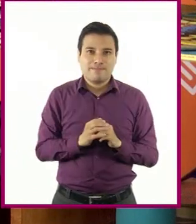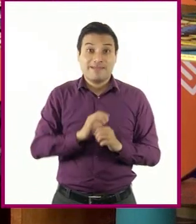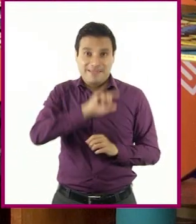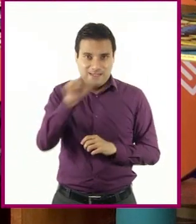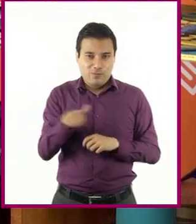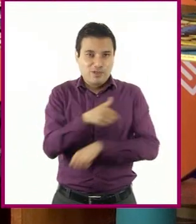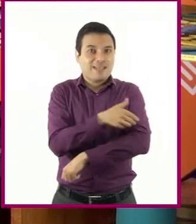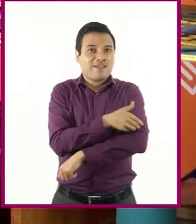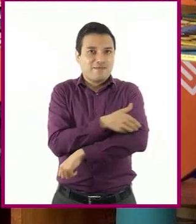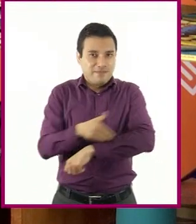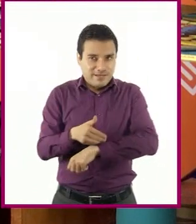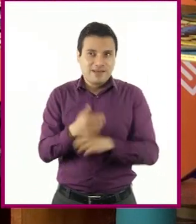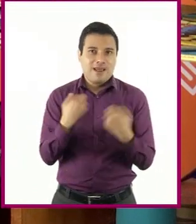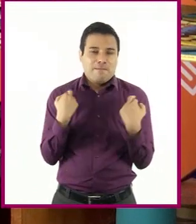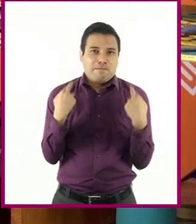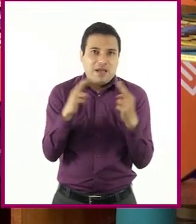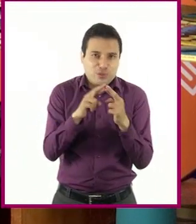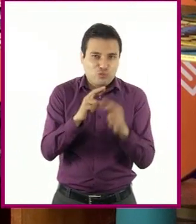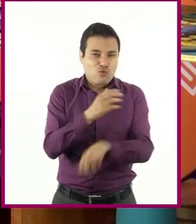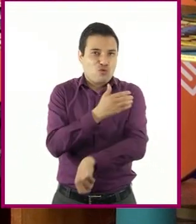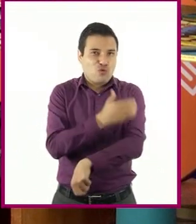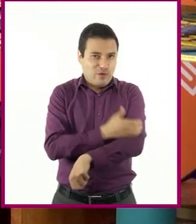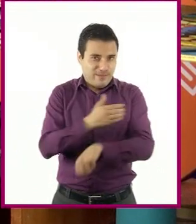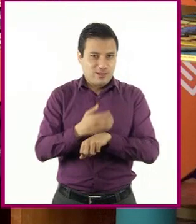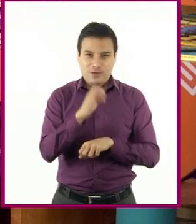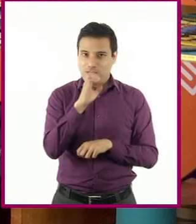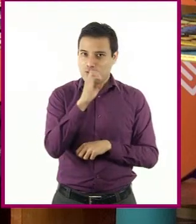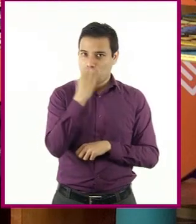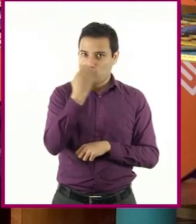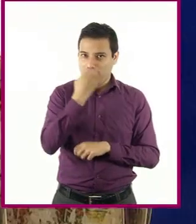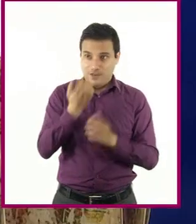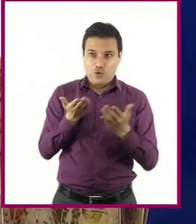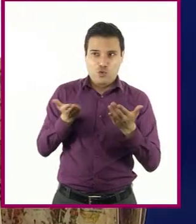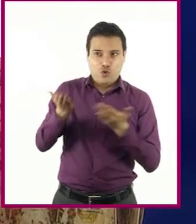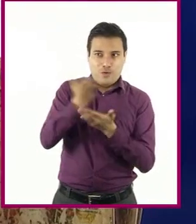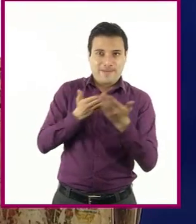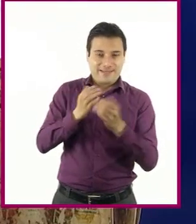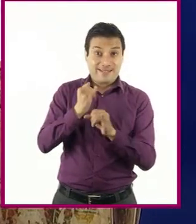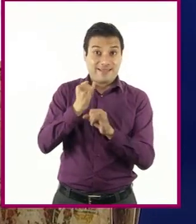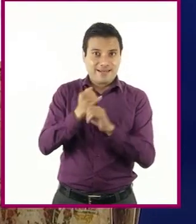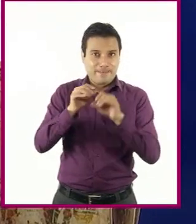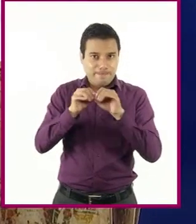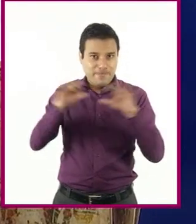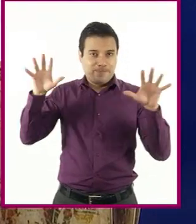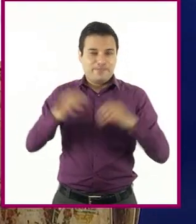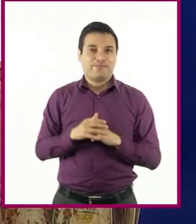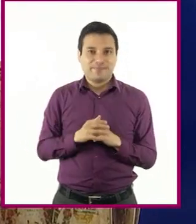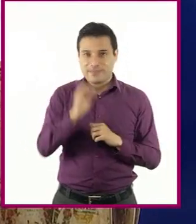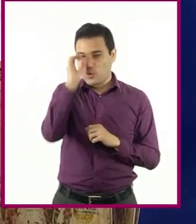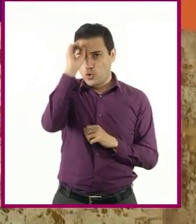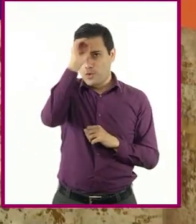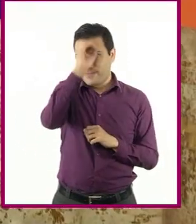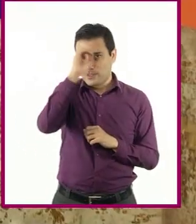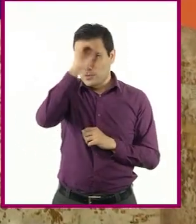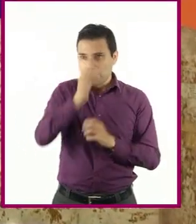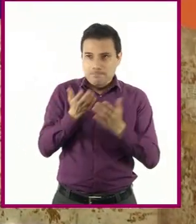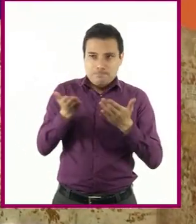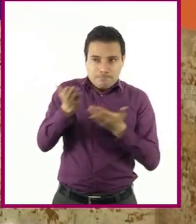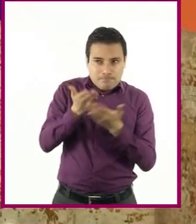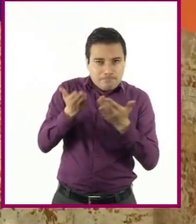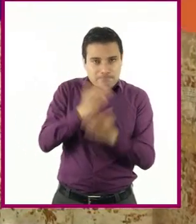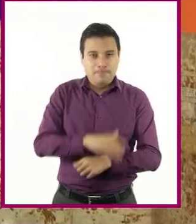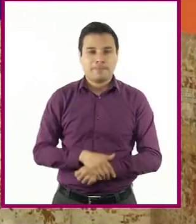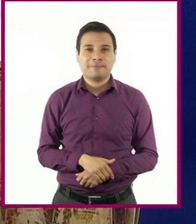su familia, maestros y compañeros de la escuela de forma digital e intercambien opiniones sobre el trabajo de los